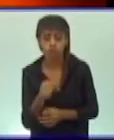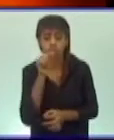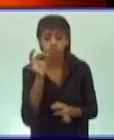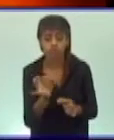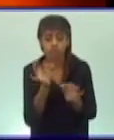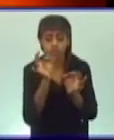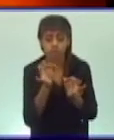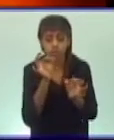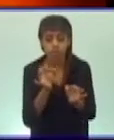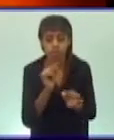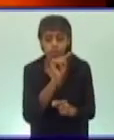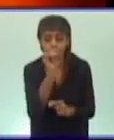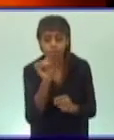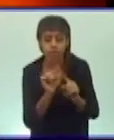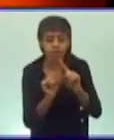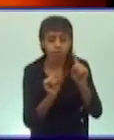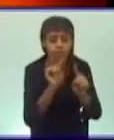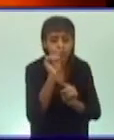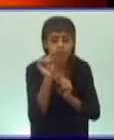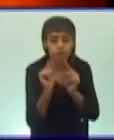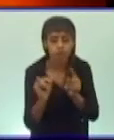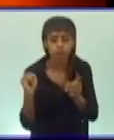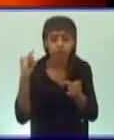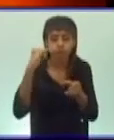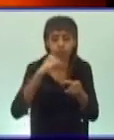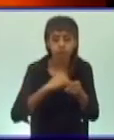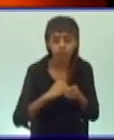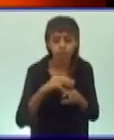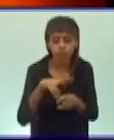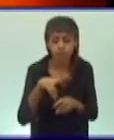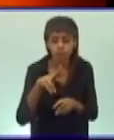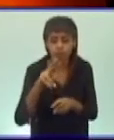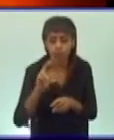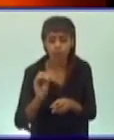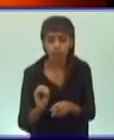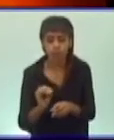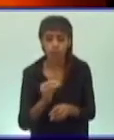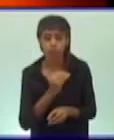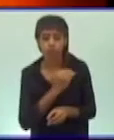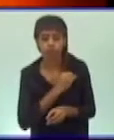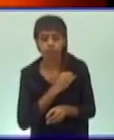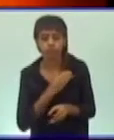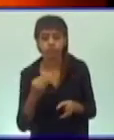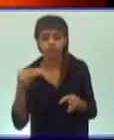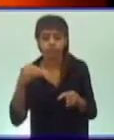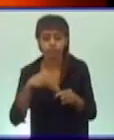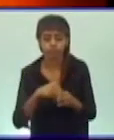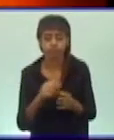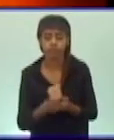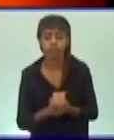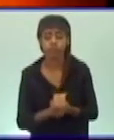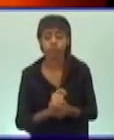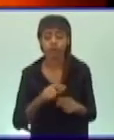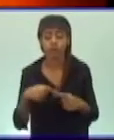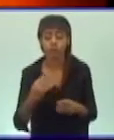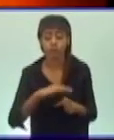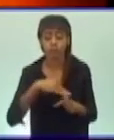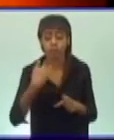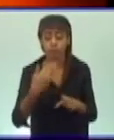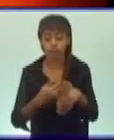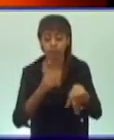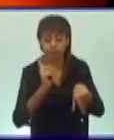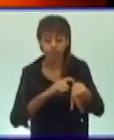con las masas para poder incorporar a esos militantes a los núcleos. Pasado un tiempo, las